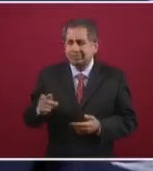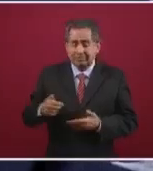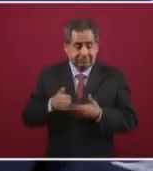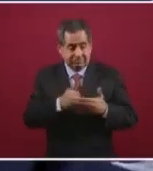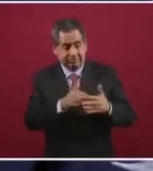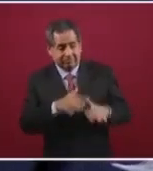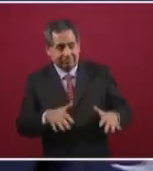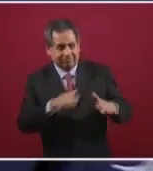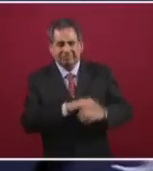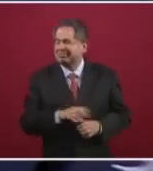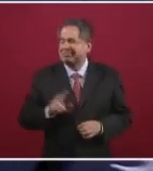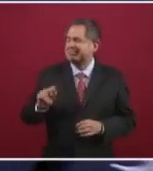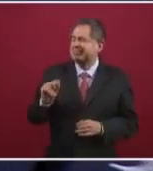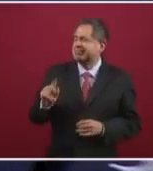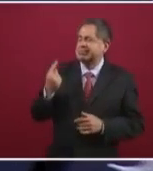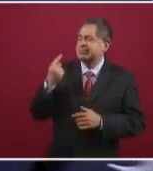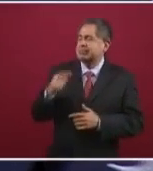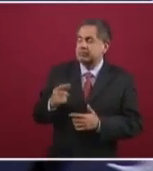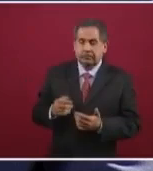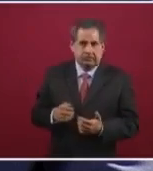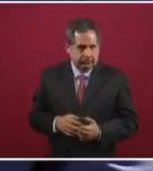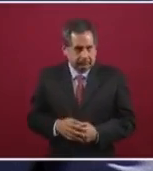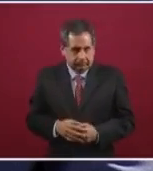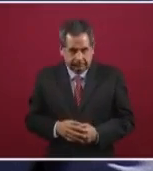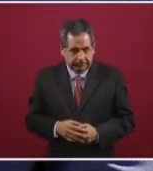ayudar a la gente,